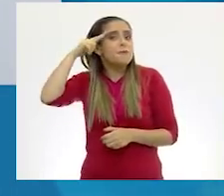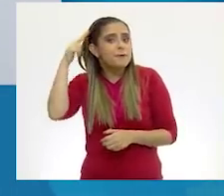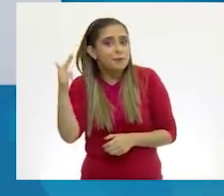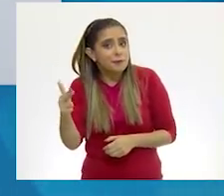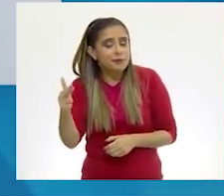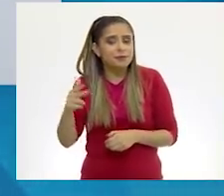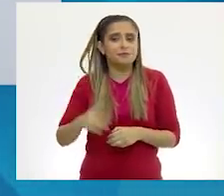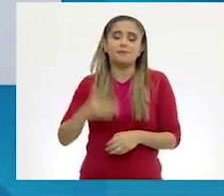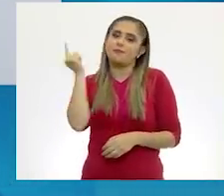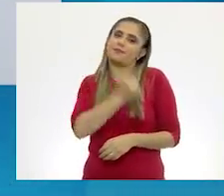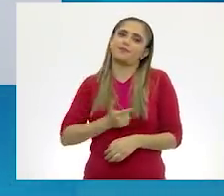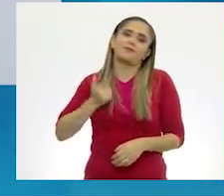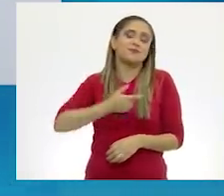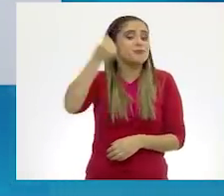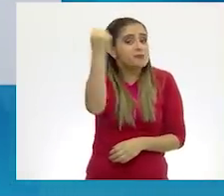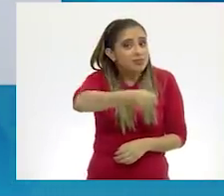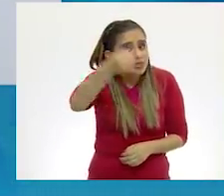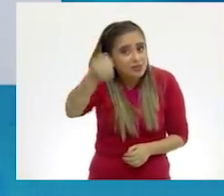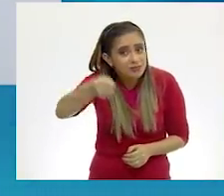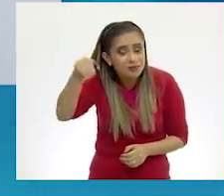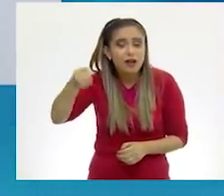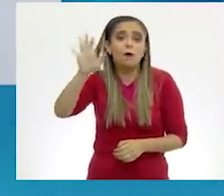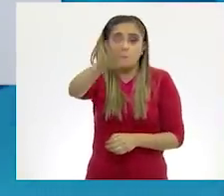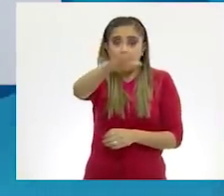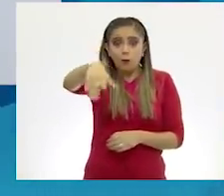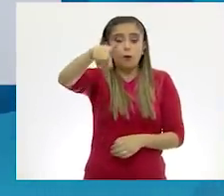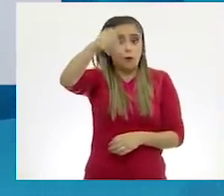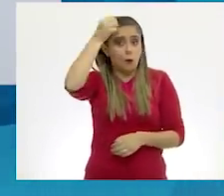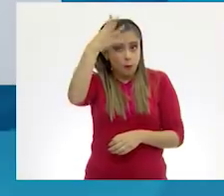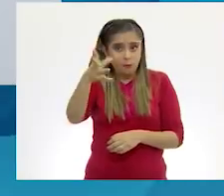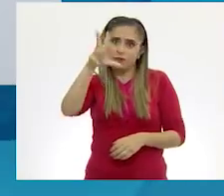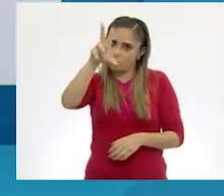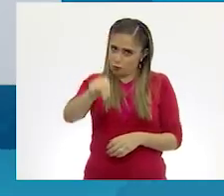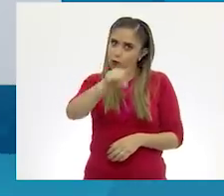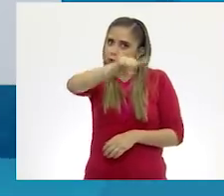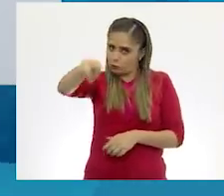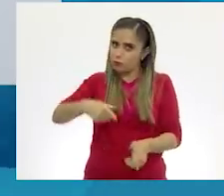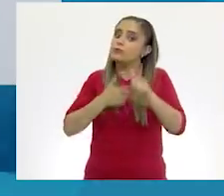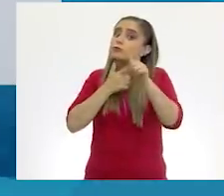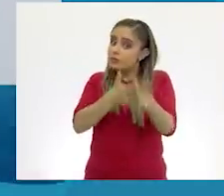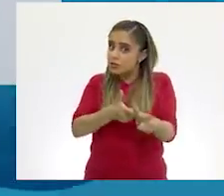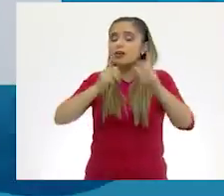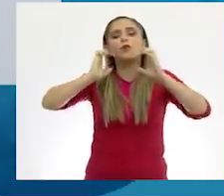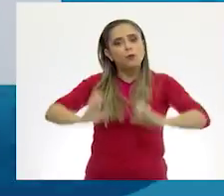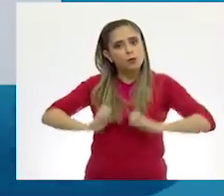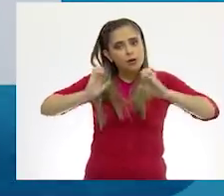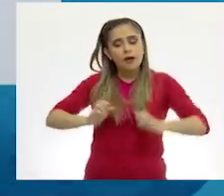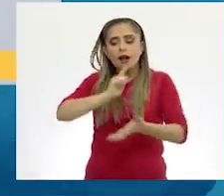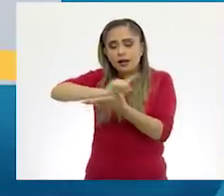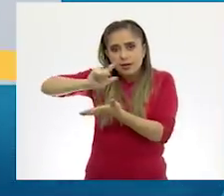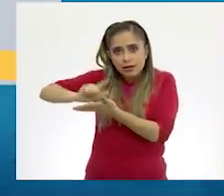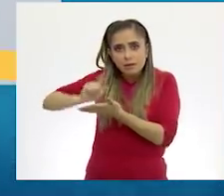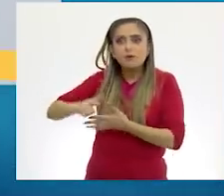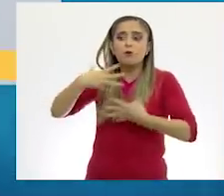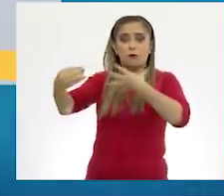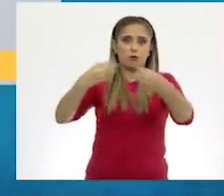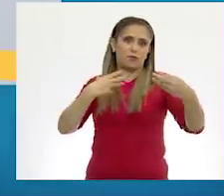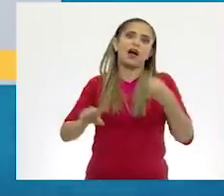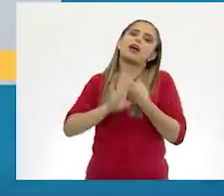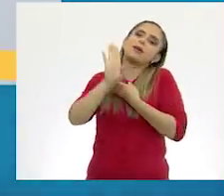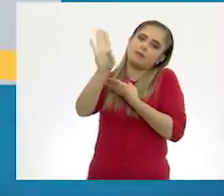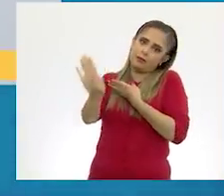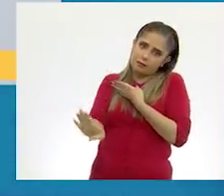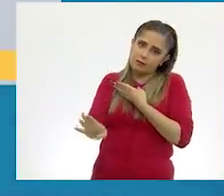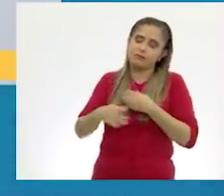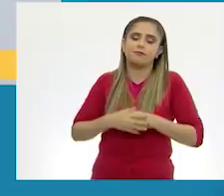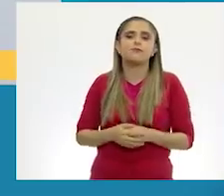¡Hola! ¡Qué gusto saludarlos! No olviden que hay que continuar con las medidas de higiene para evitar contagios.